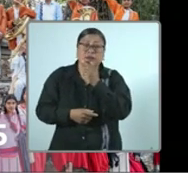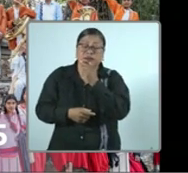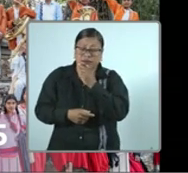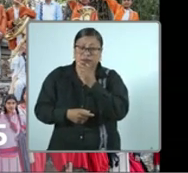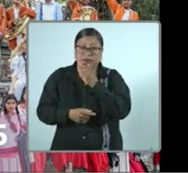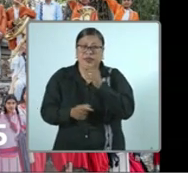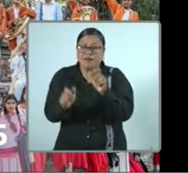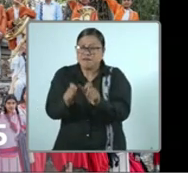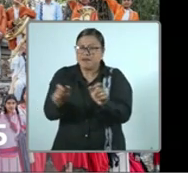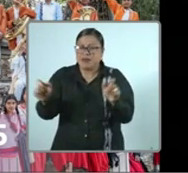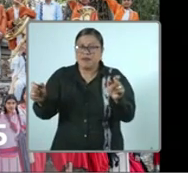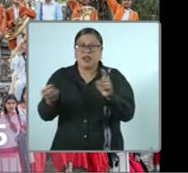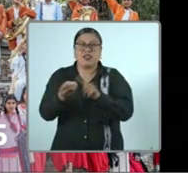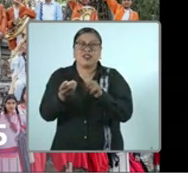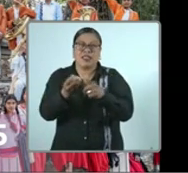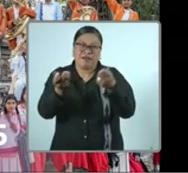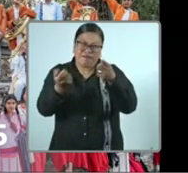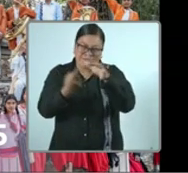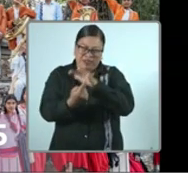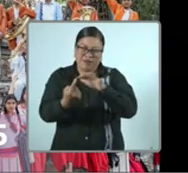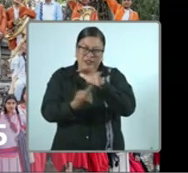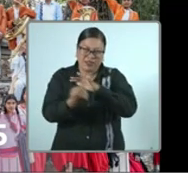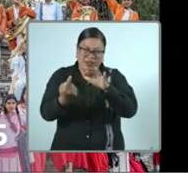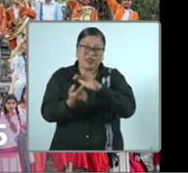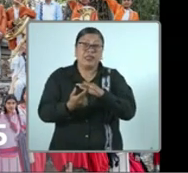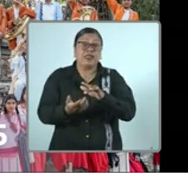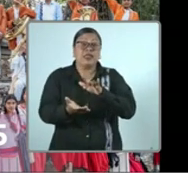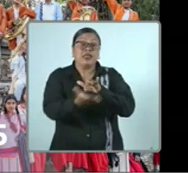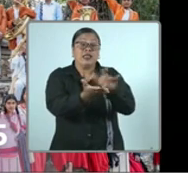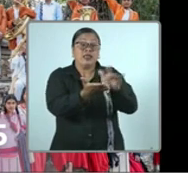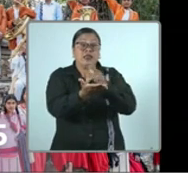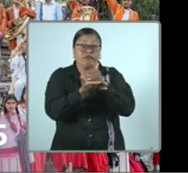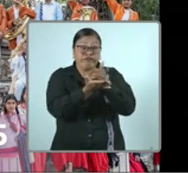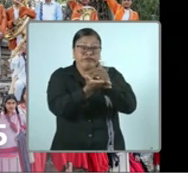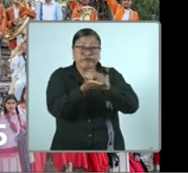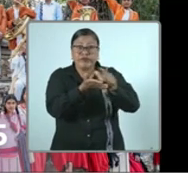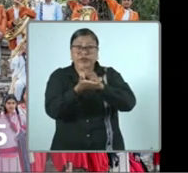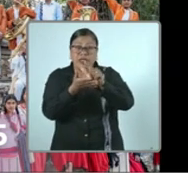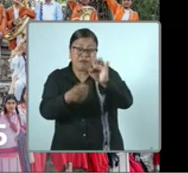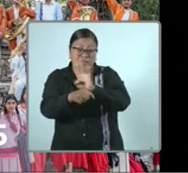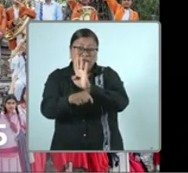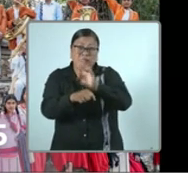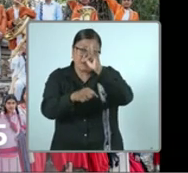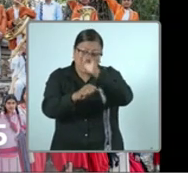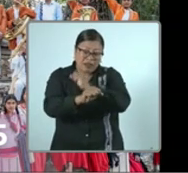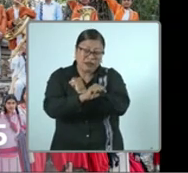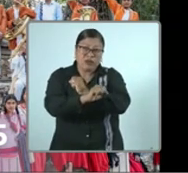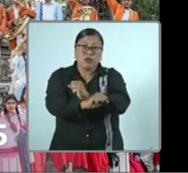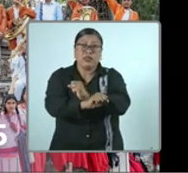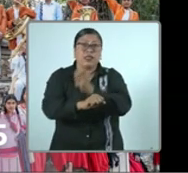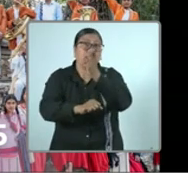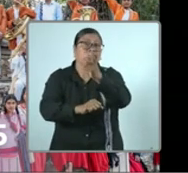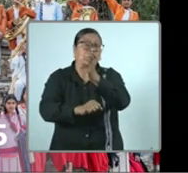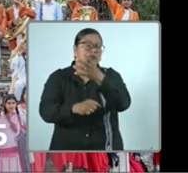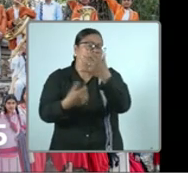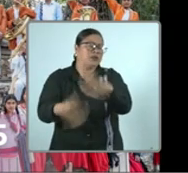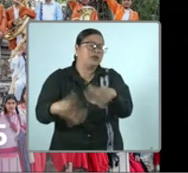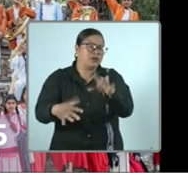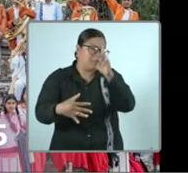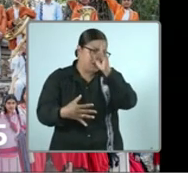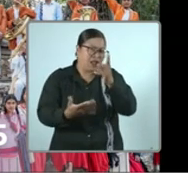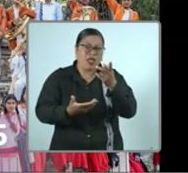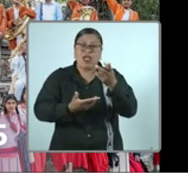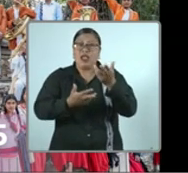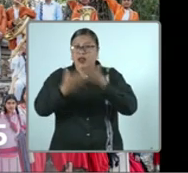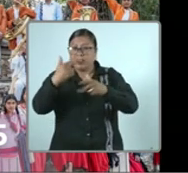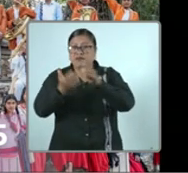los topiles que tenemos en las comunidades los tequios bienestar para la seguridad que son una política que busca recuperar